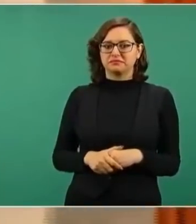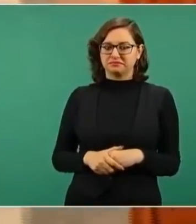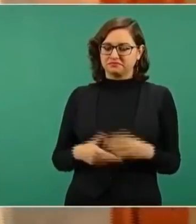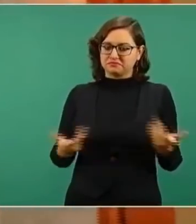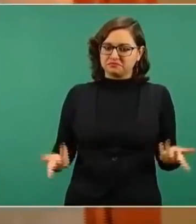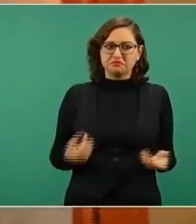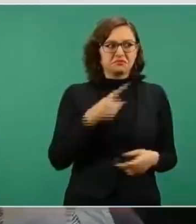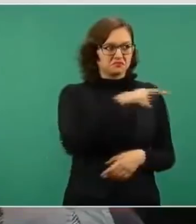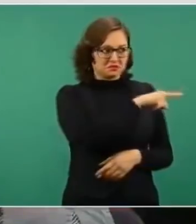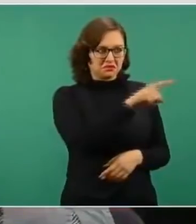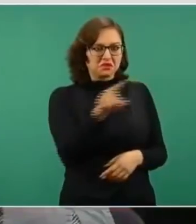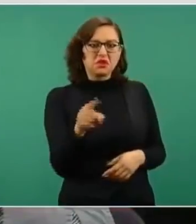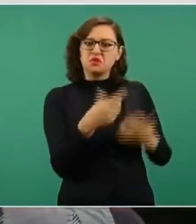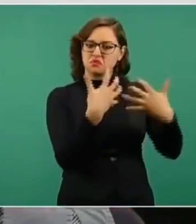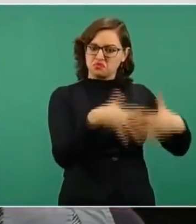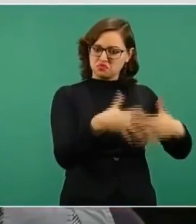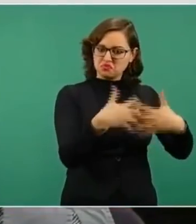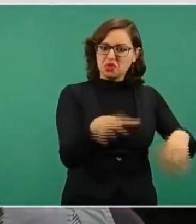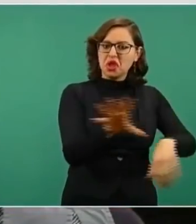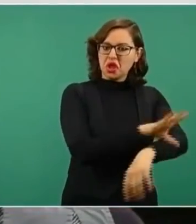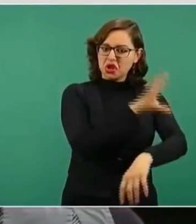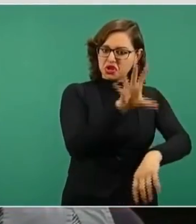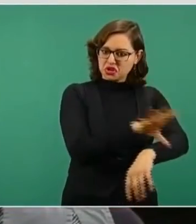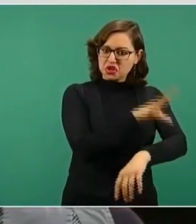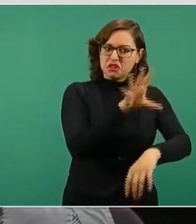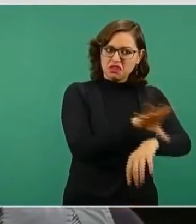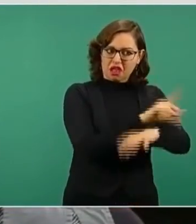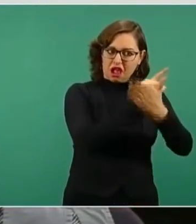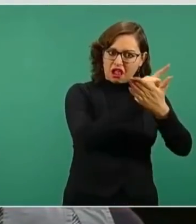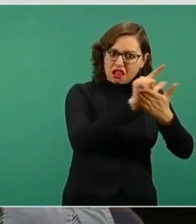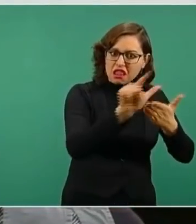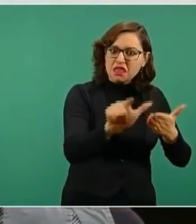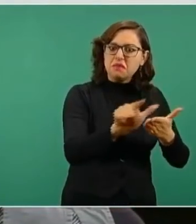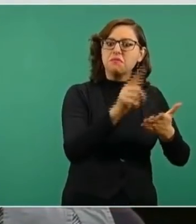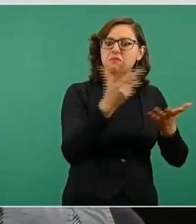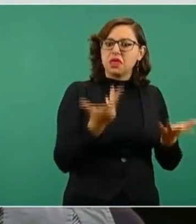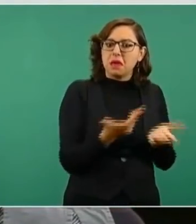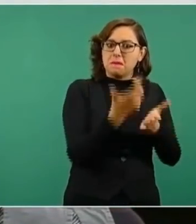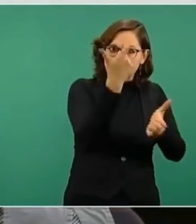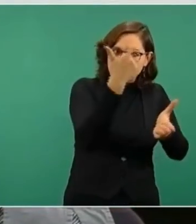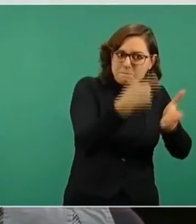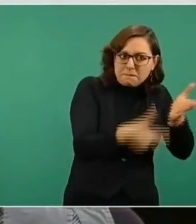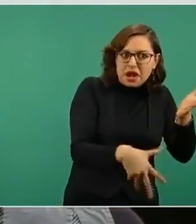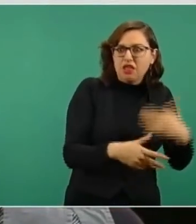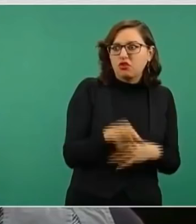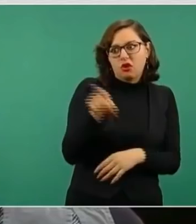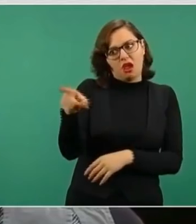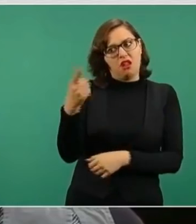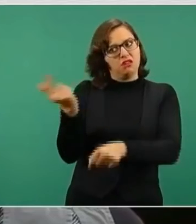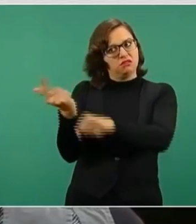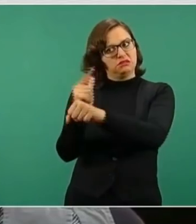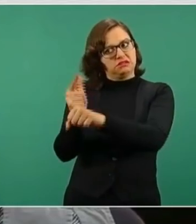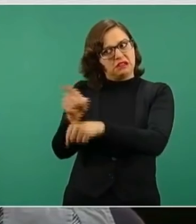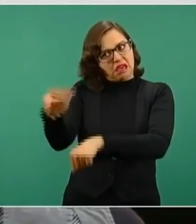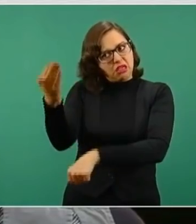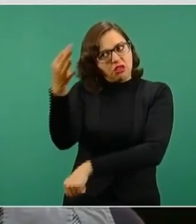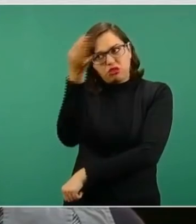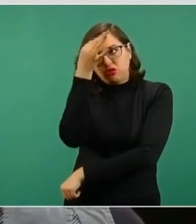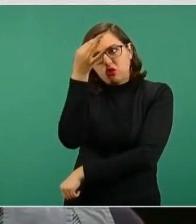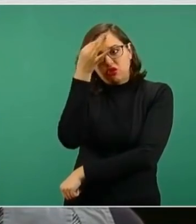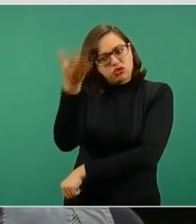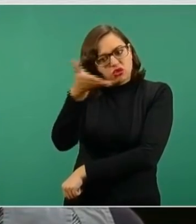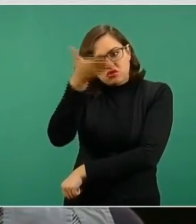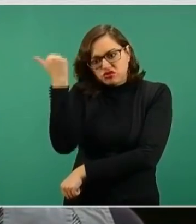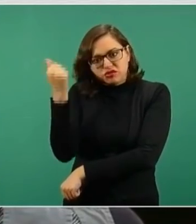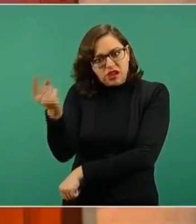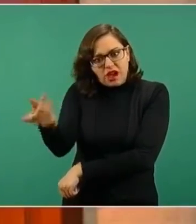las energías limpias lo que hacen es producir a bajo costo. Explíquenle al licenciado Bartlett, no entiende, ¿no? Que esa es la